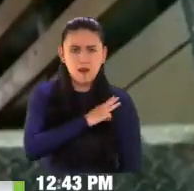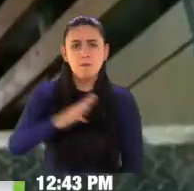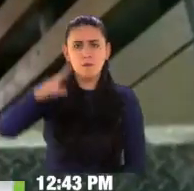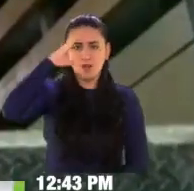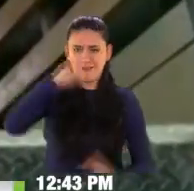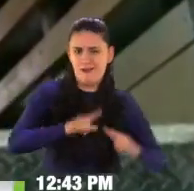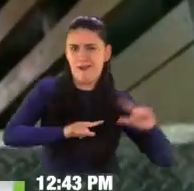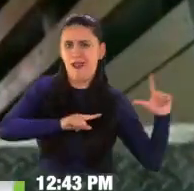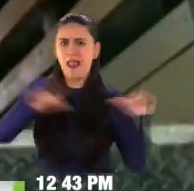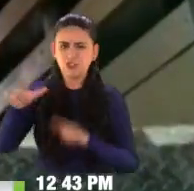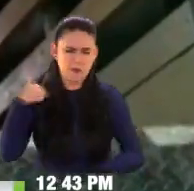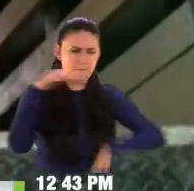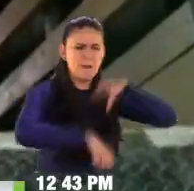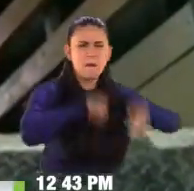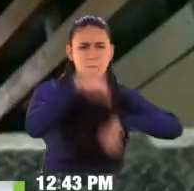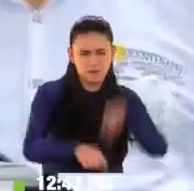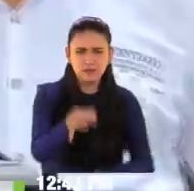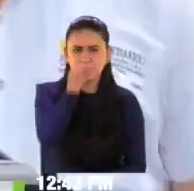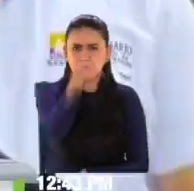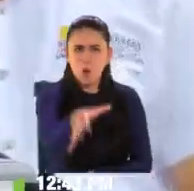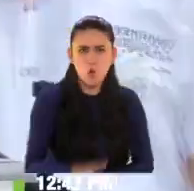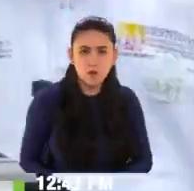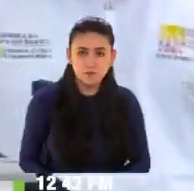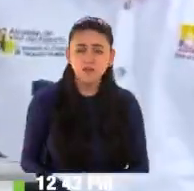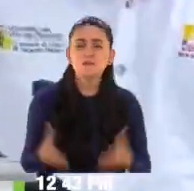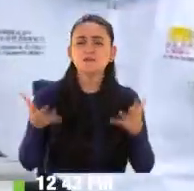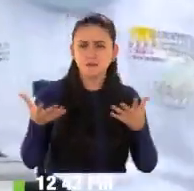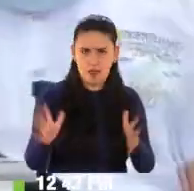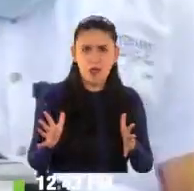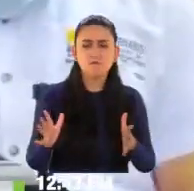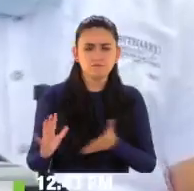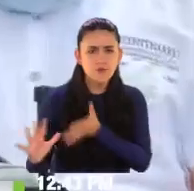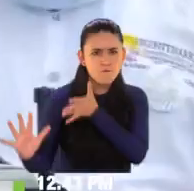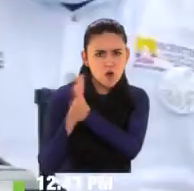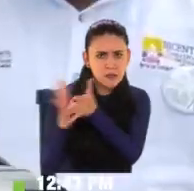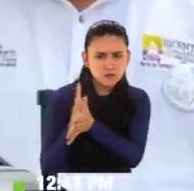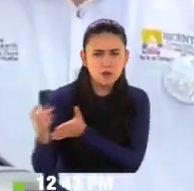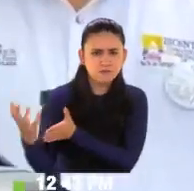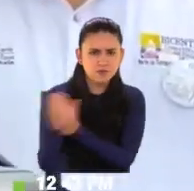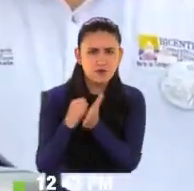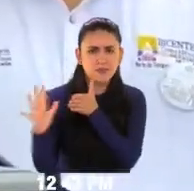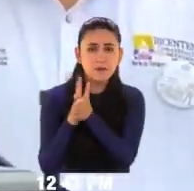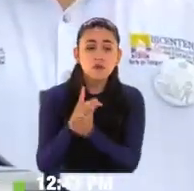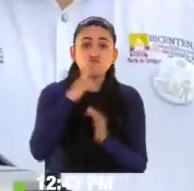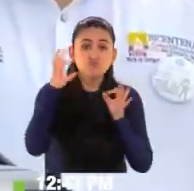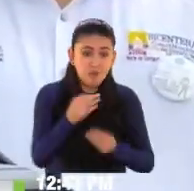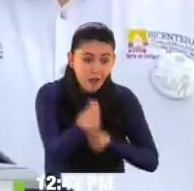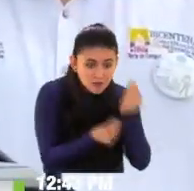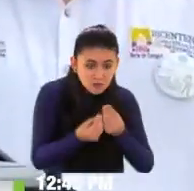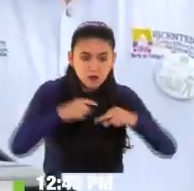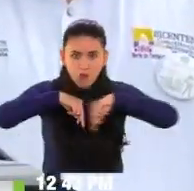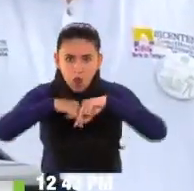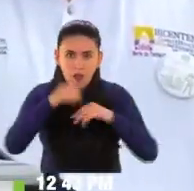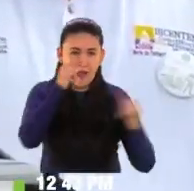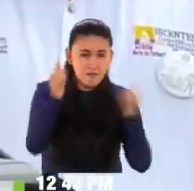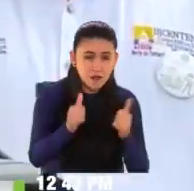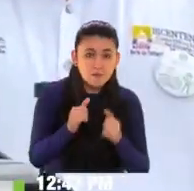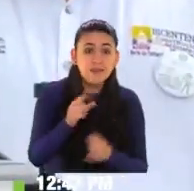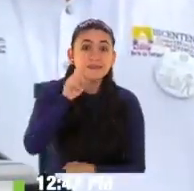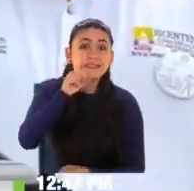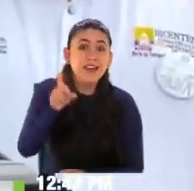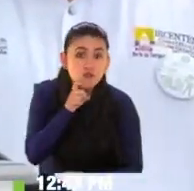niñas y adolescentes. La directora del ICBF indicó que el mensaje que le envía a los criminales que incurren en este tipo de